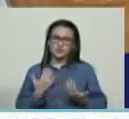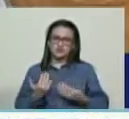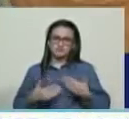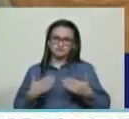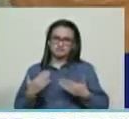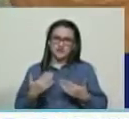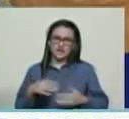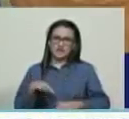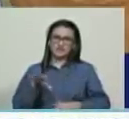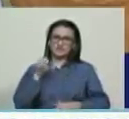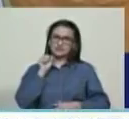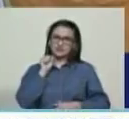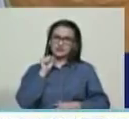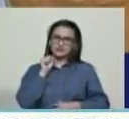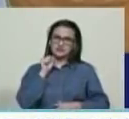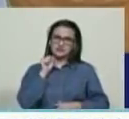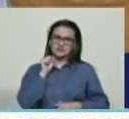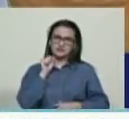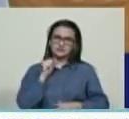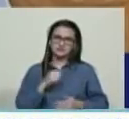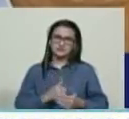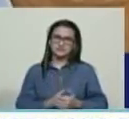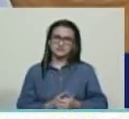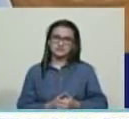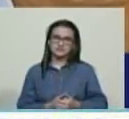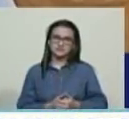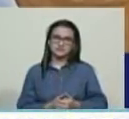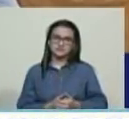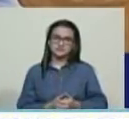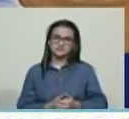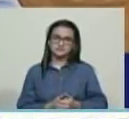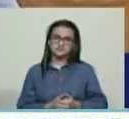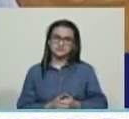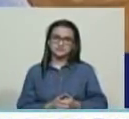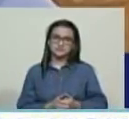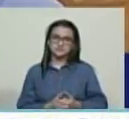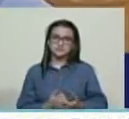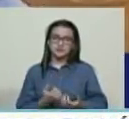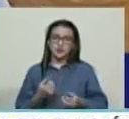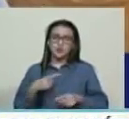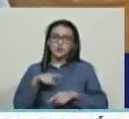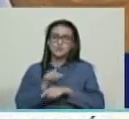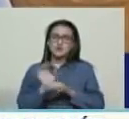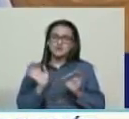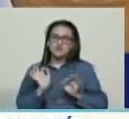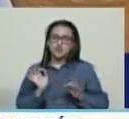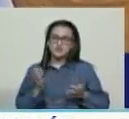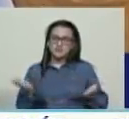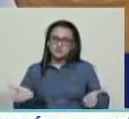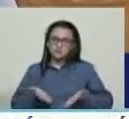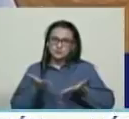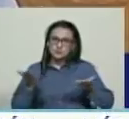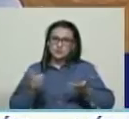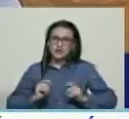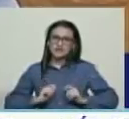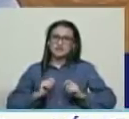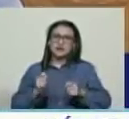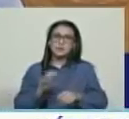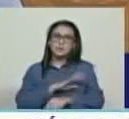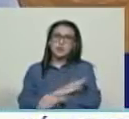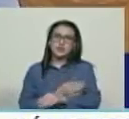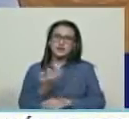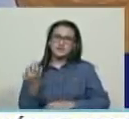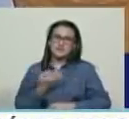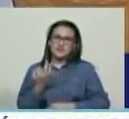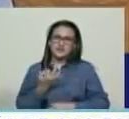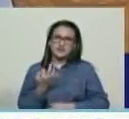y entender que la única manera de darle vida a esta revolución por largo aliento es entregarle el poder